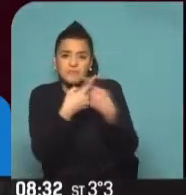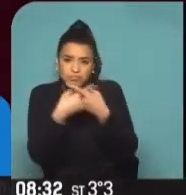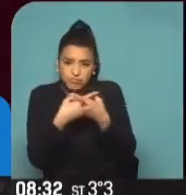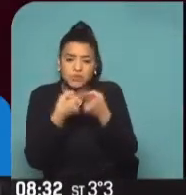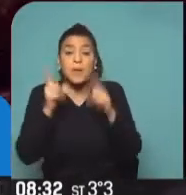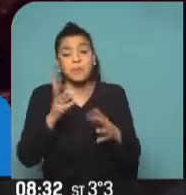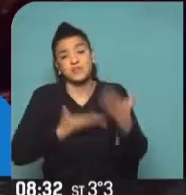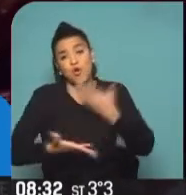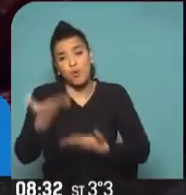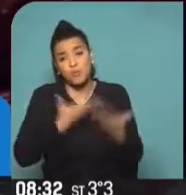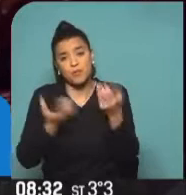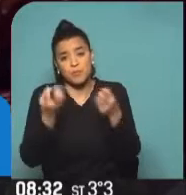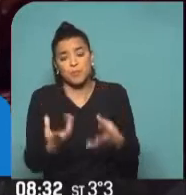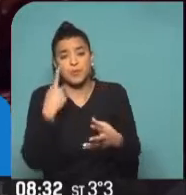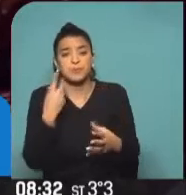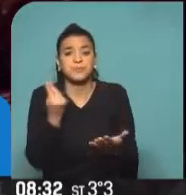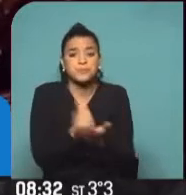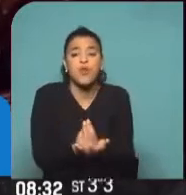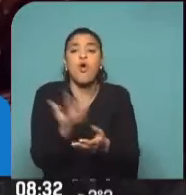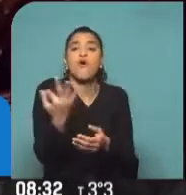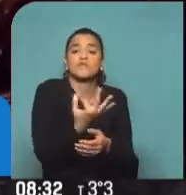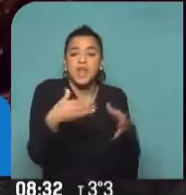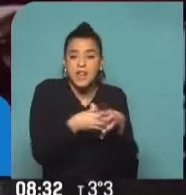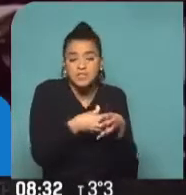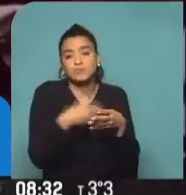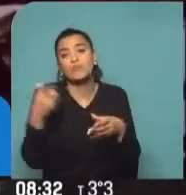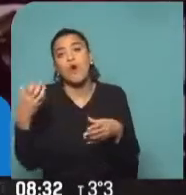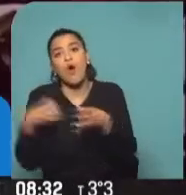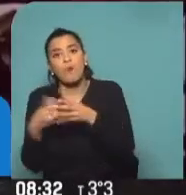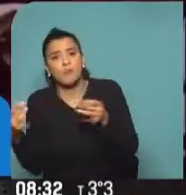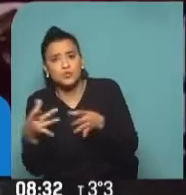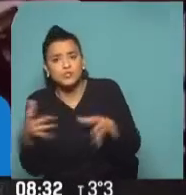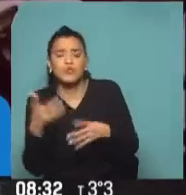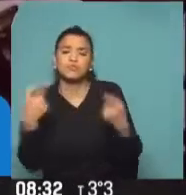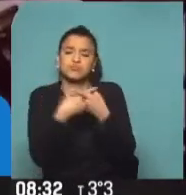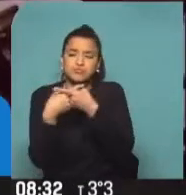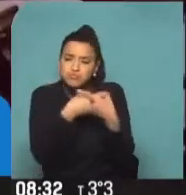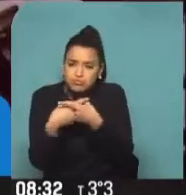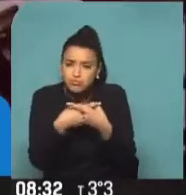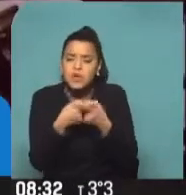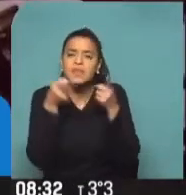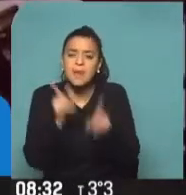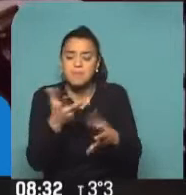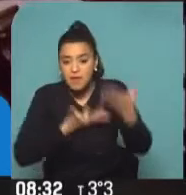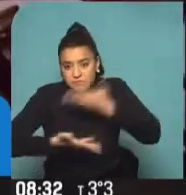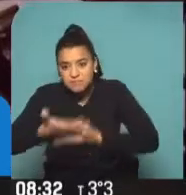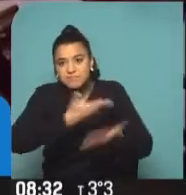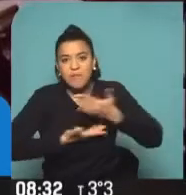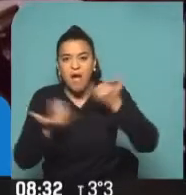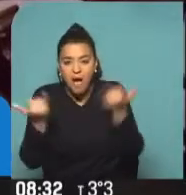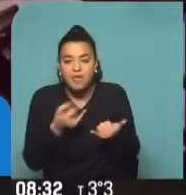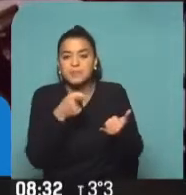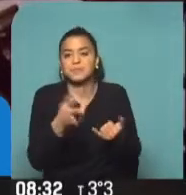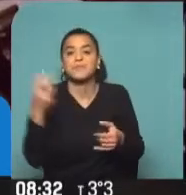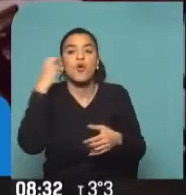se comparte, porque ahí conviven oficialismo y oposición. Así que ese juego de rivalidad y también de cooperación es el que hace